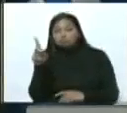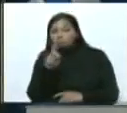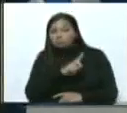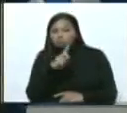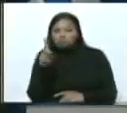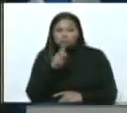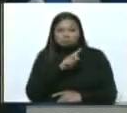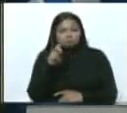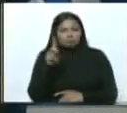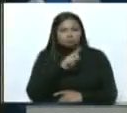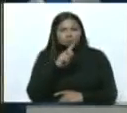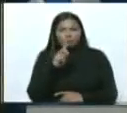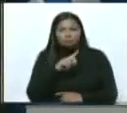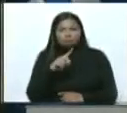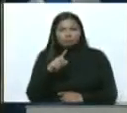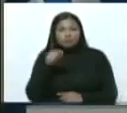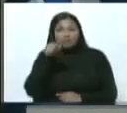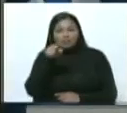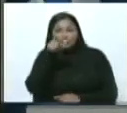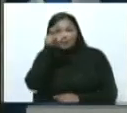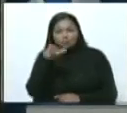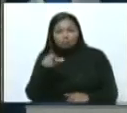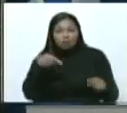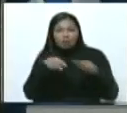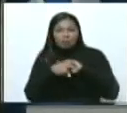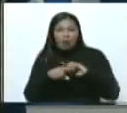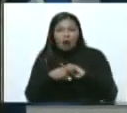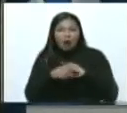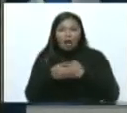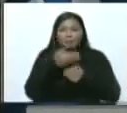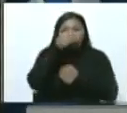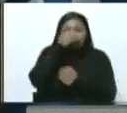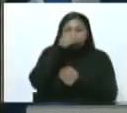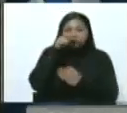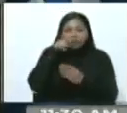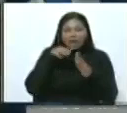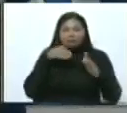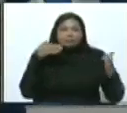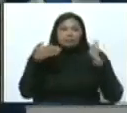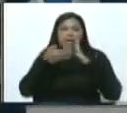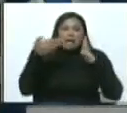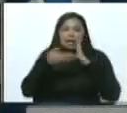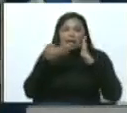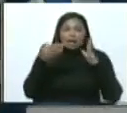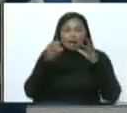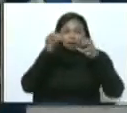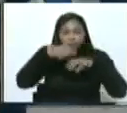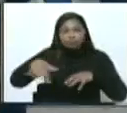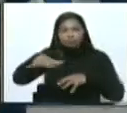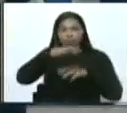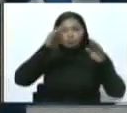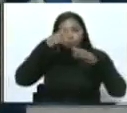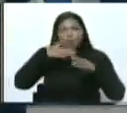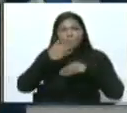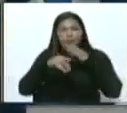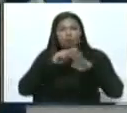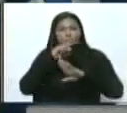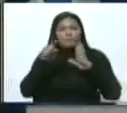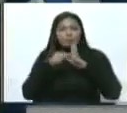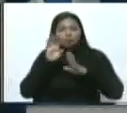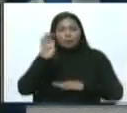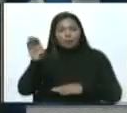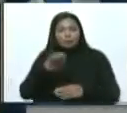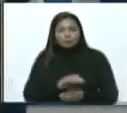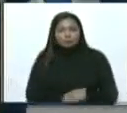no. Aquí son mafiosos que atacan de manera serial a toda una población entera y a todo un